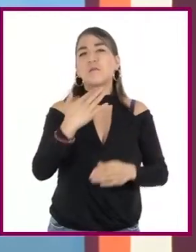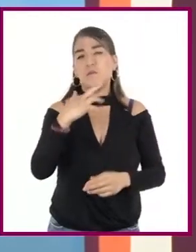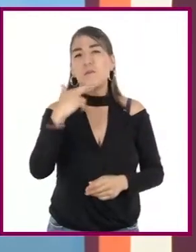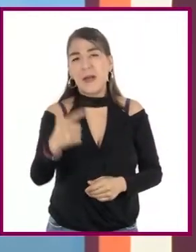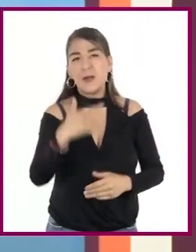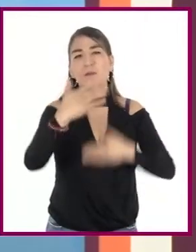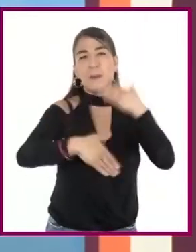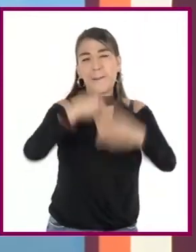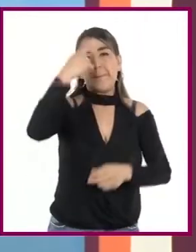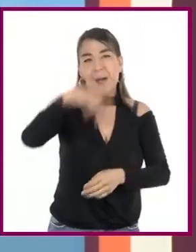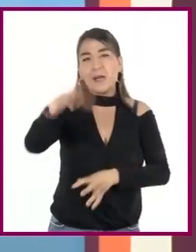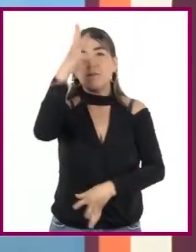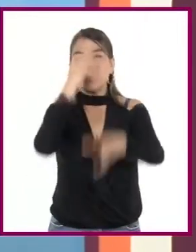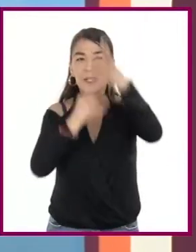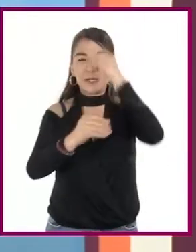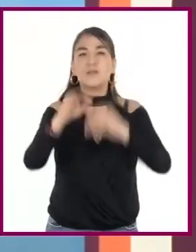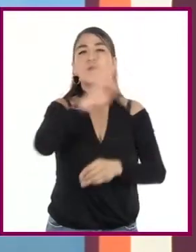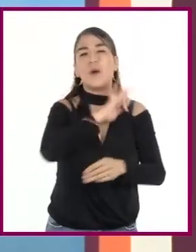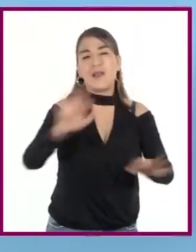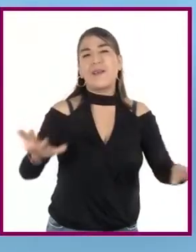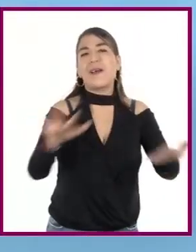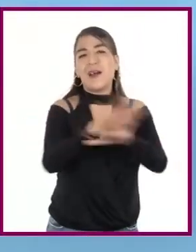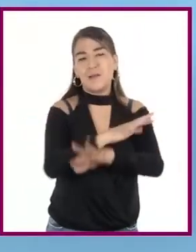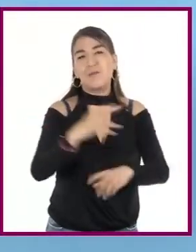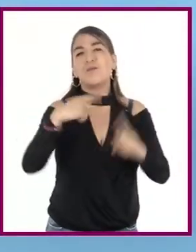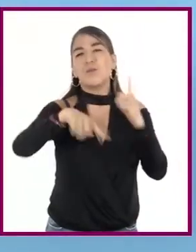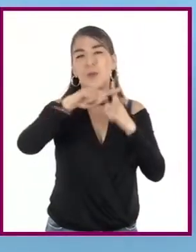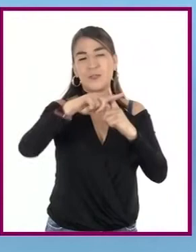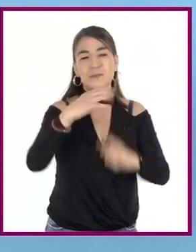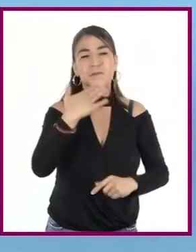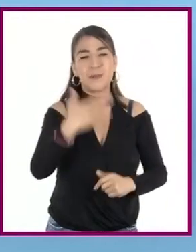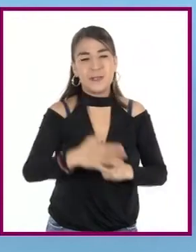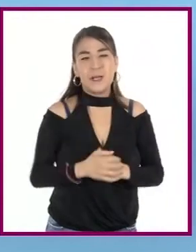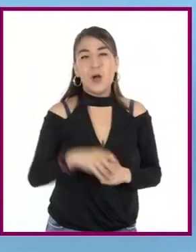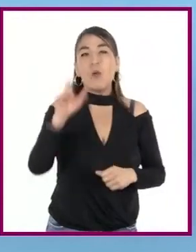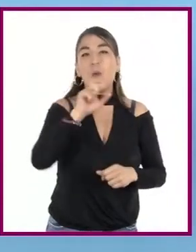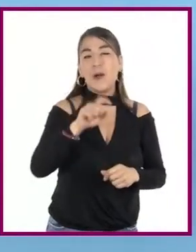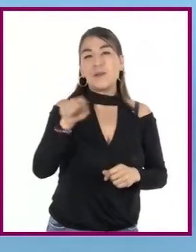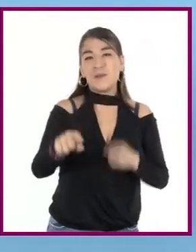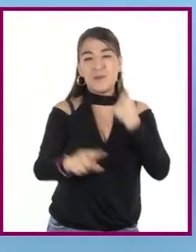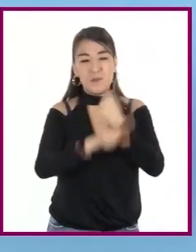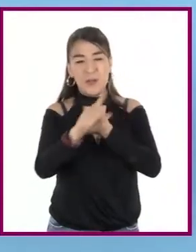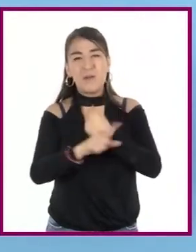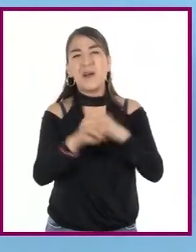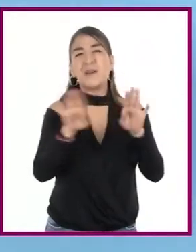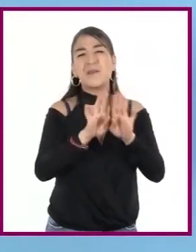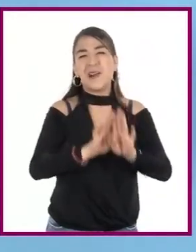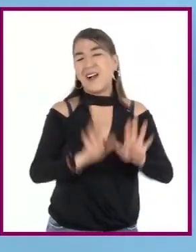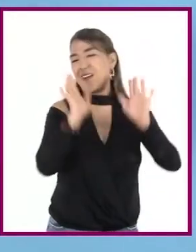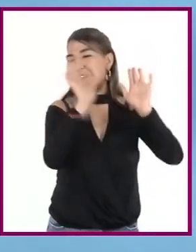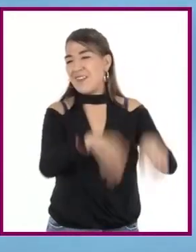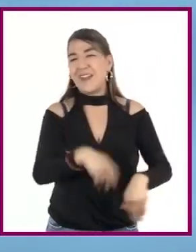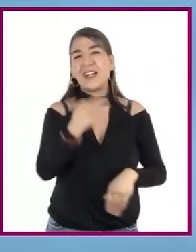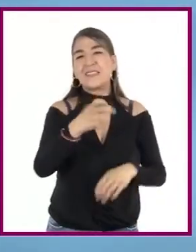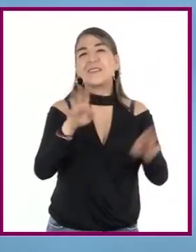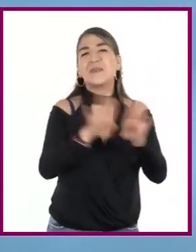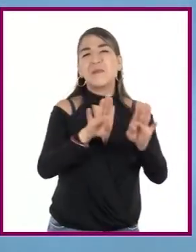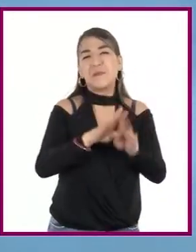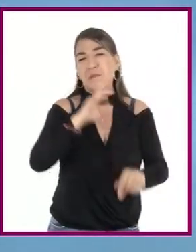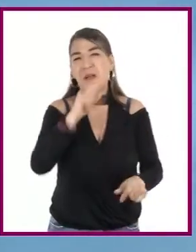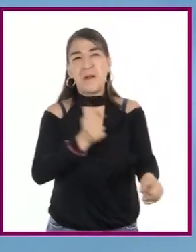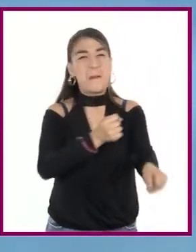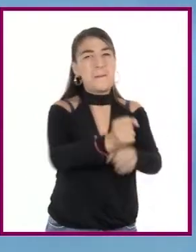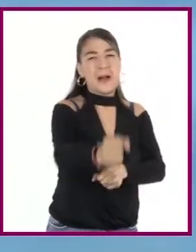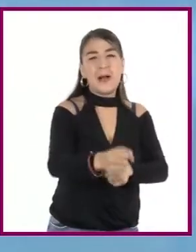oportunidad de aprendizaje y transformación. Cuando los conflictos se evaden o se buscan resolver por vías